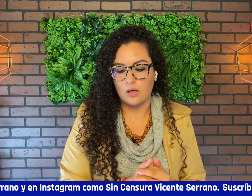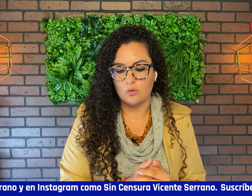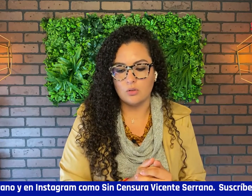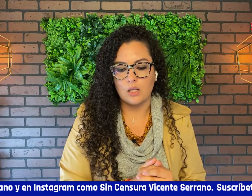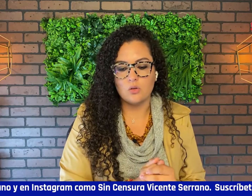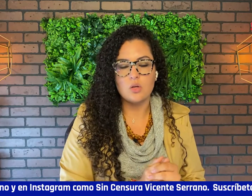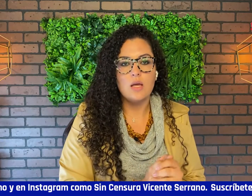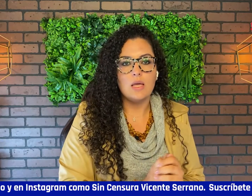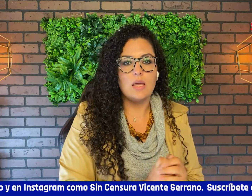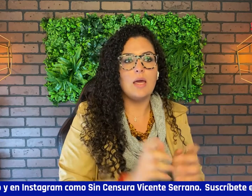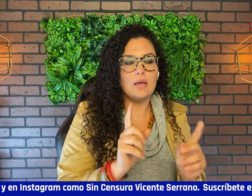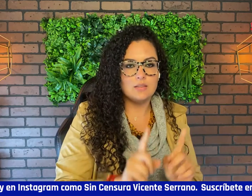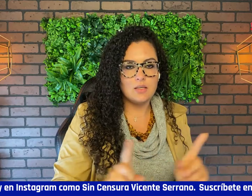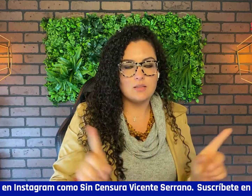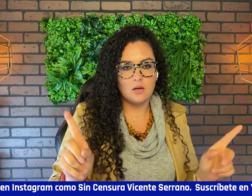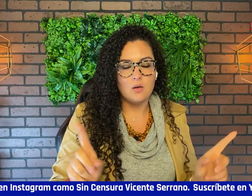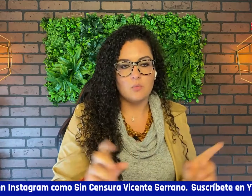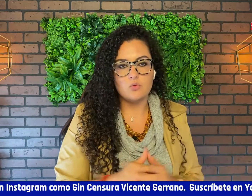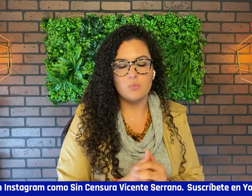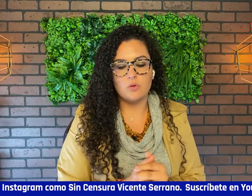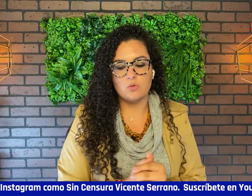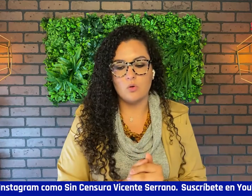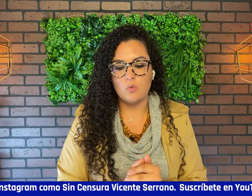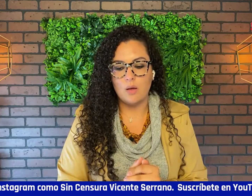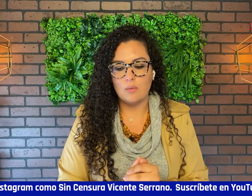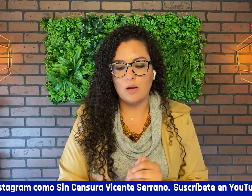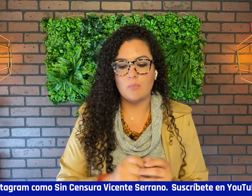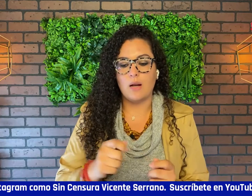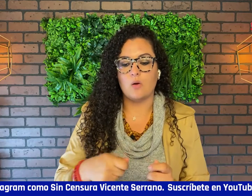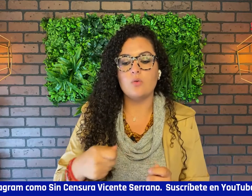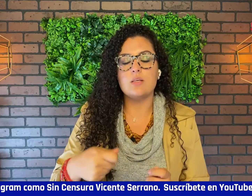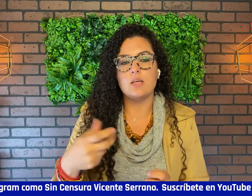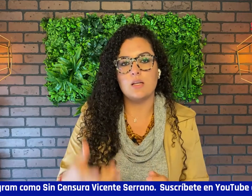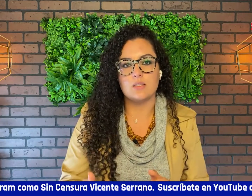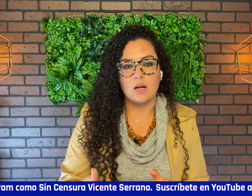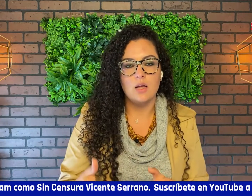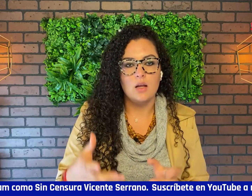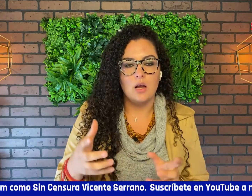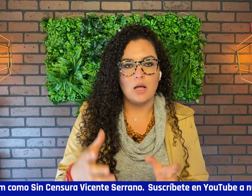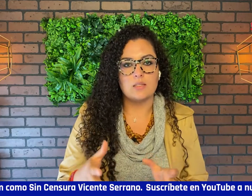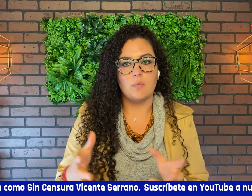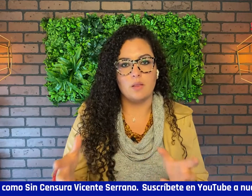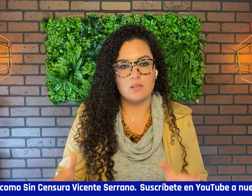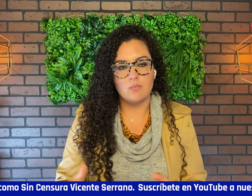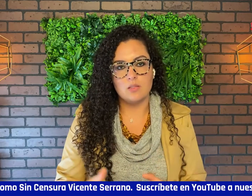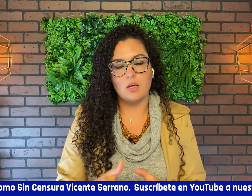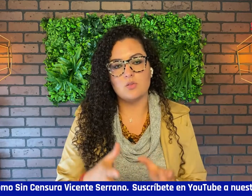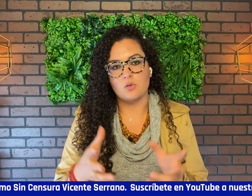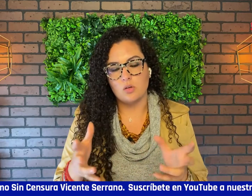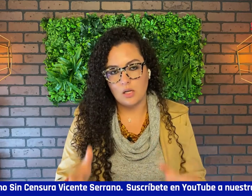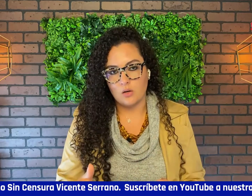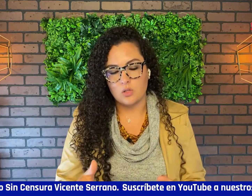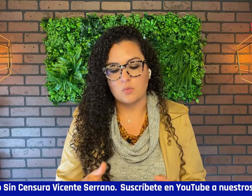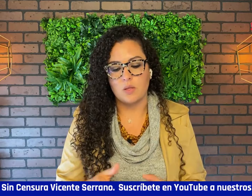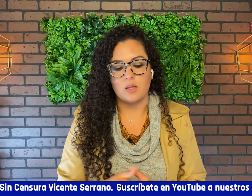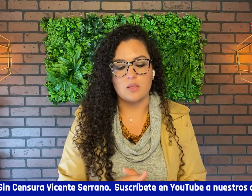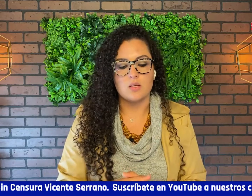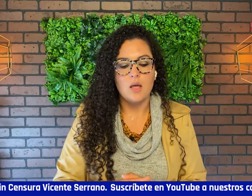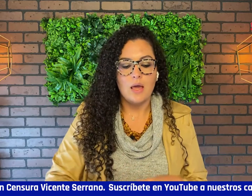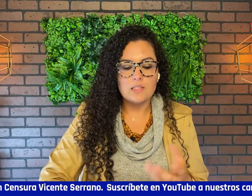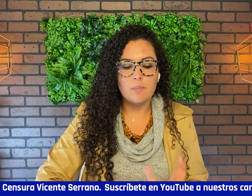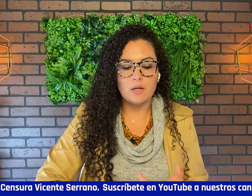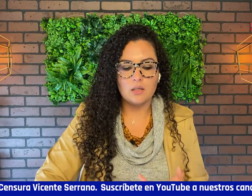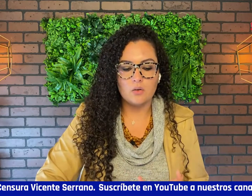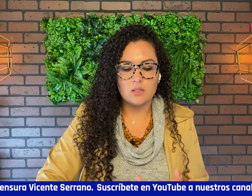estos contratos, y que existen, por supuesto, una viabilidad para judicializar las carpetas de investigación y los